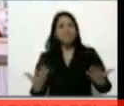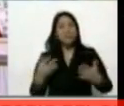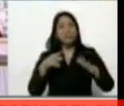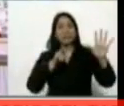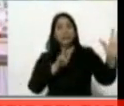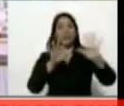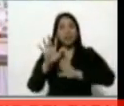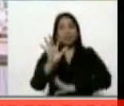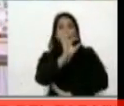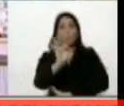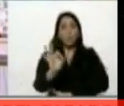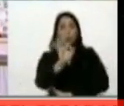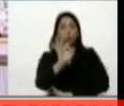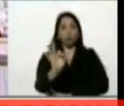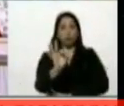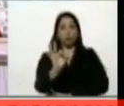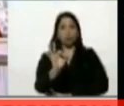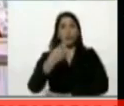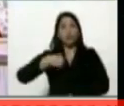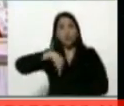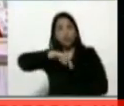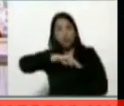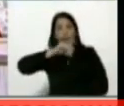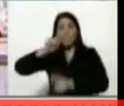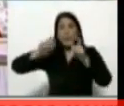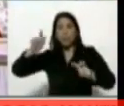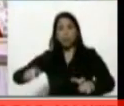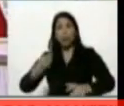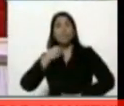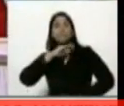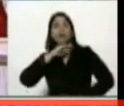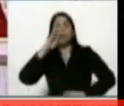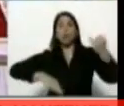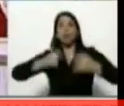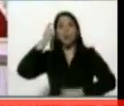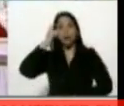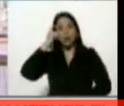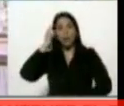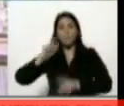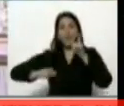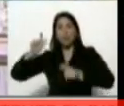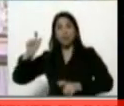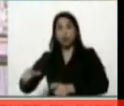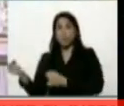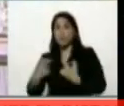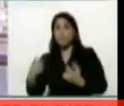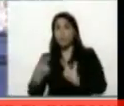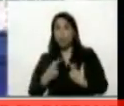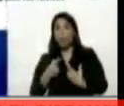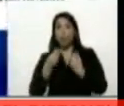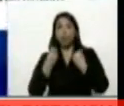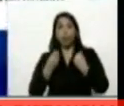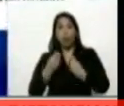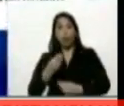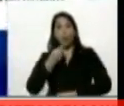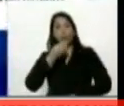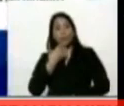cómo explicábamos hacia dónde se pretendía llevar el país, y cómo los Estados Unidos